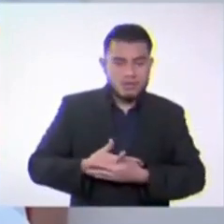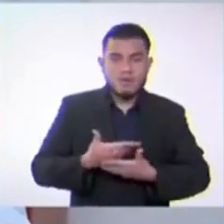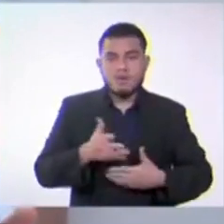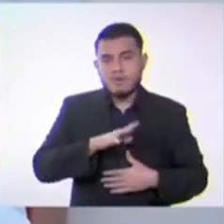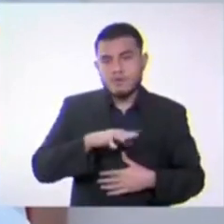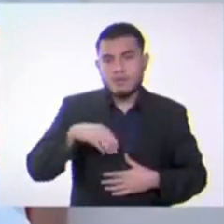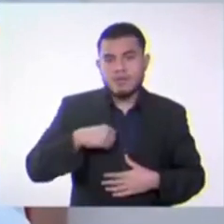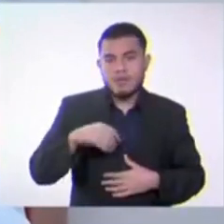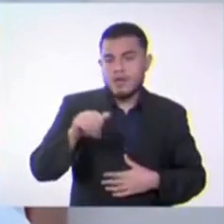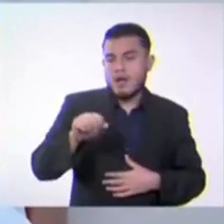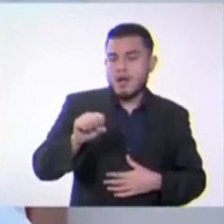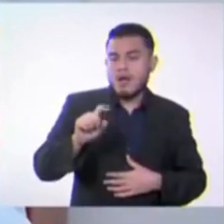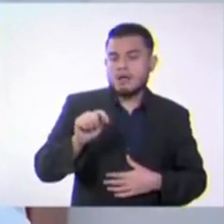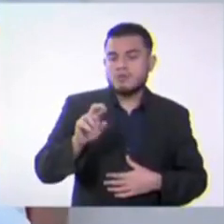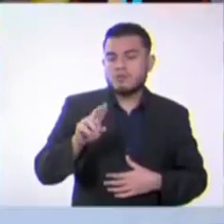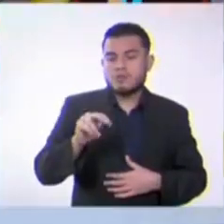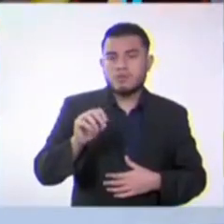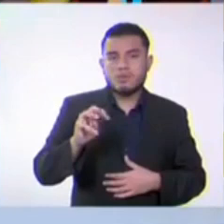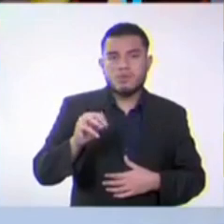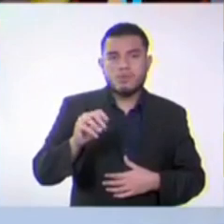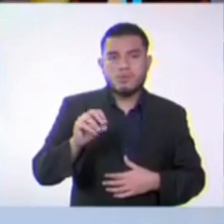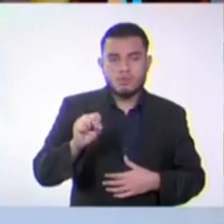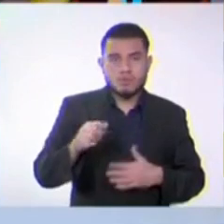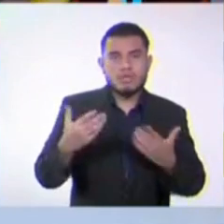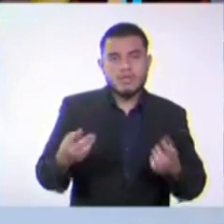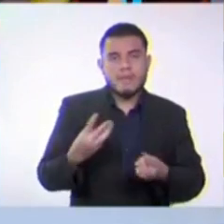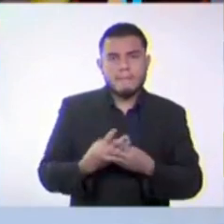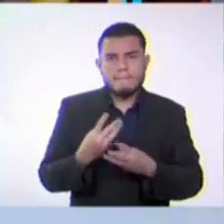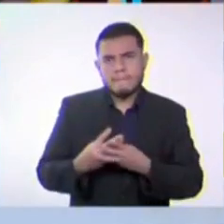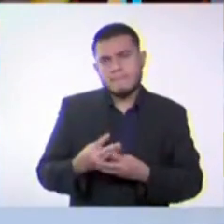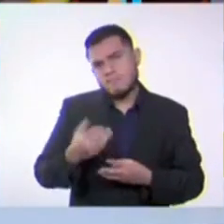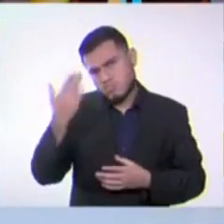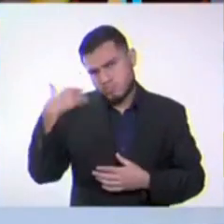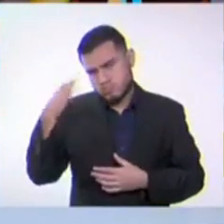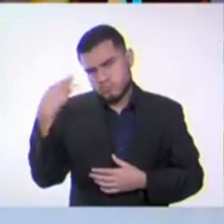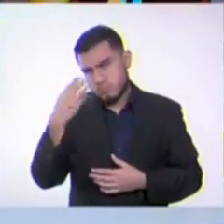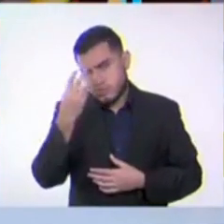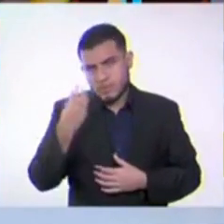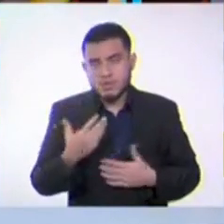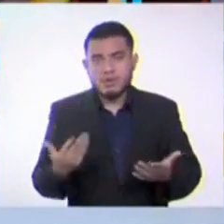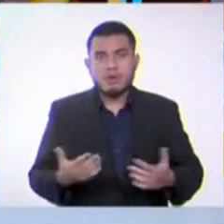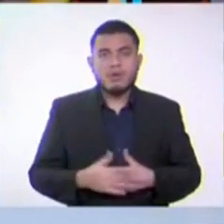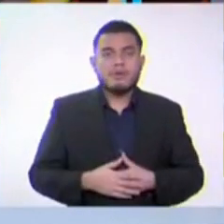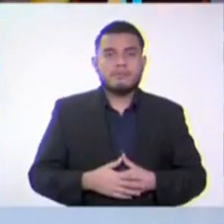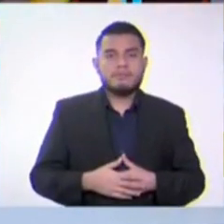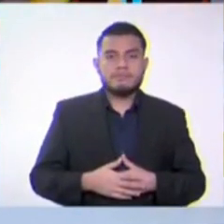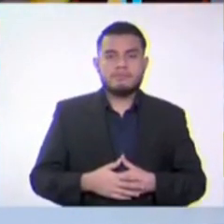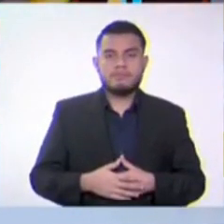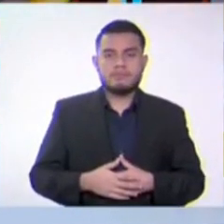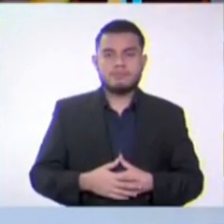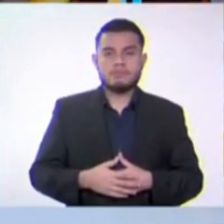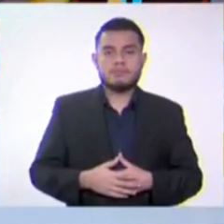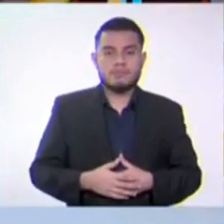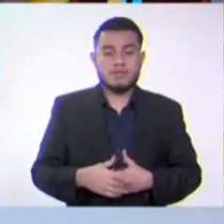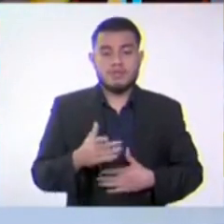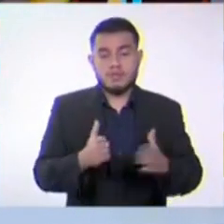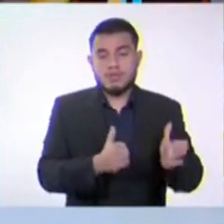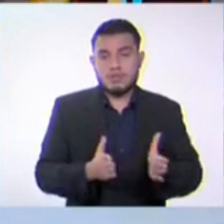de astrónomos y matemáticos. Pero abordando un poco más sobre la parte de las